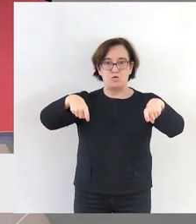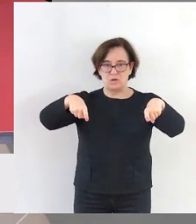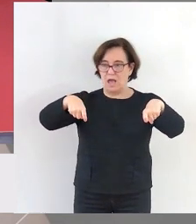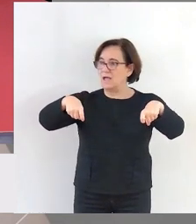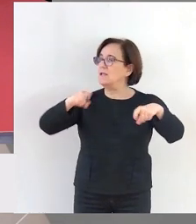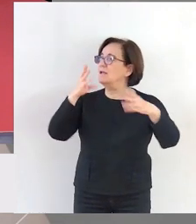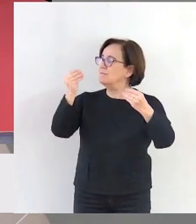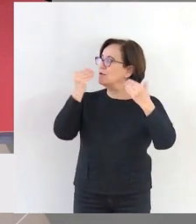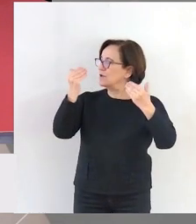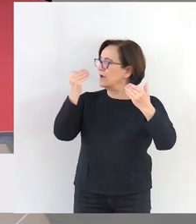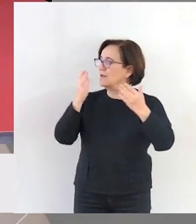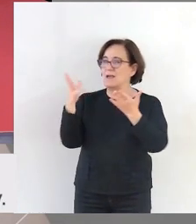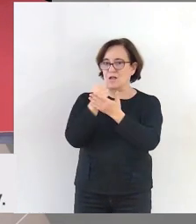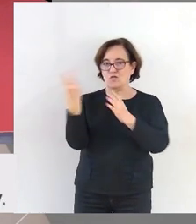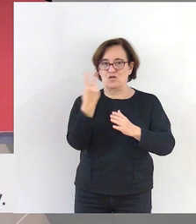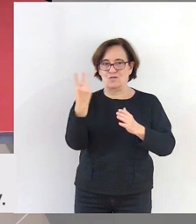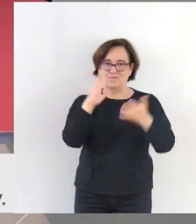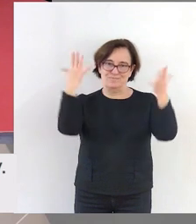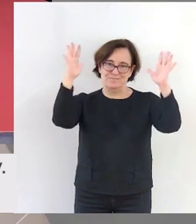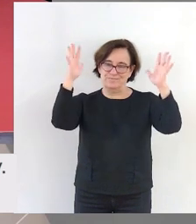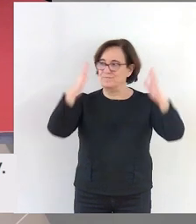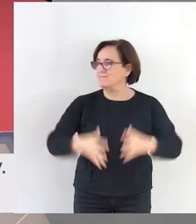pero muchas gracias Gonzalo y Raquel